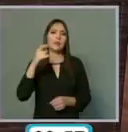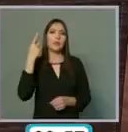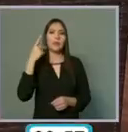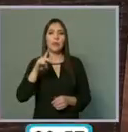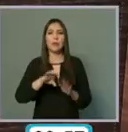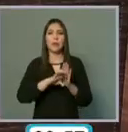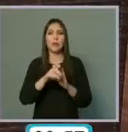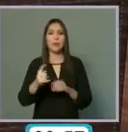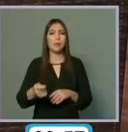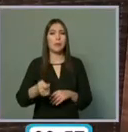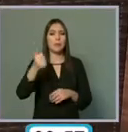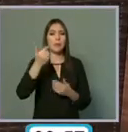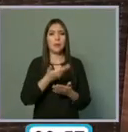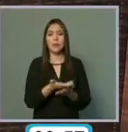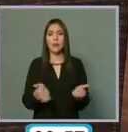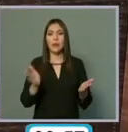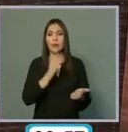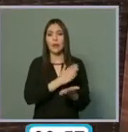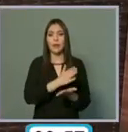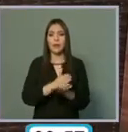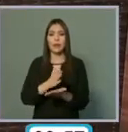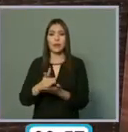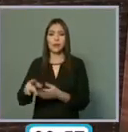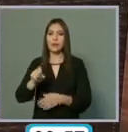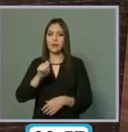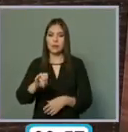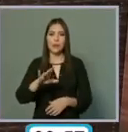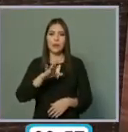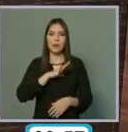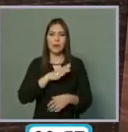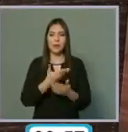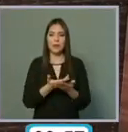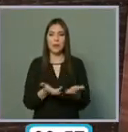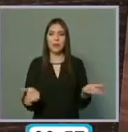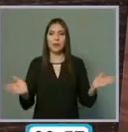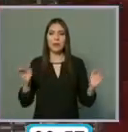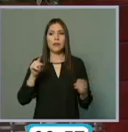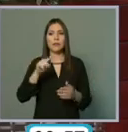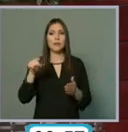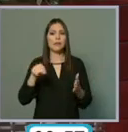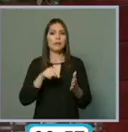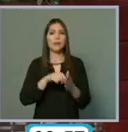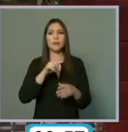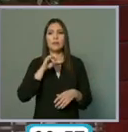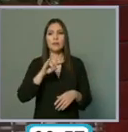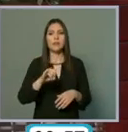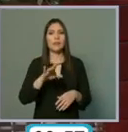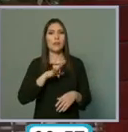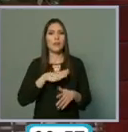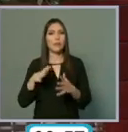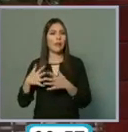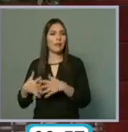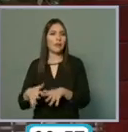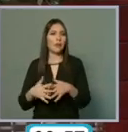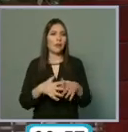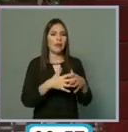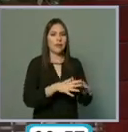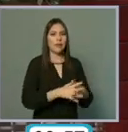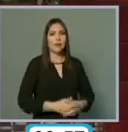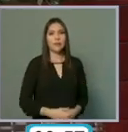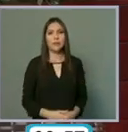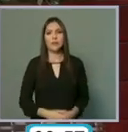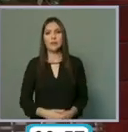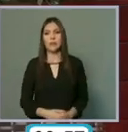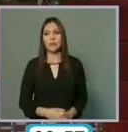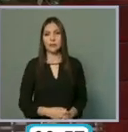La primera taquiza, esto sí está registrada, Sí, ¿verdad? con del Cortés. Castillo. Eso sí es una mezcla, ahora sí que